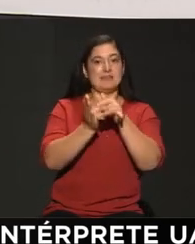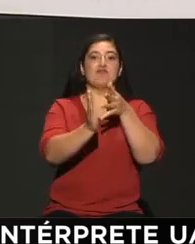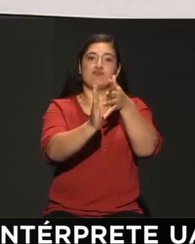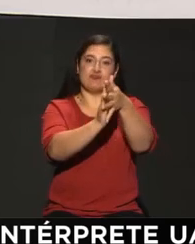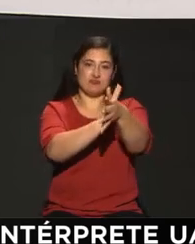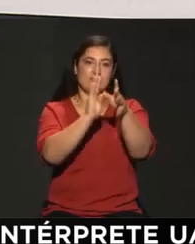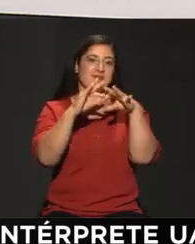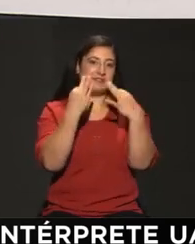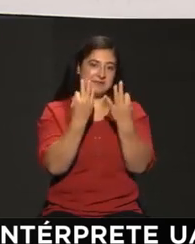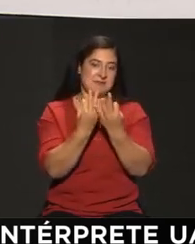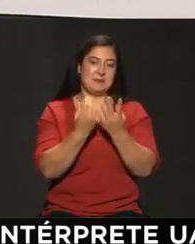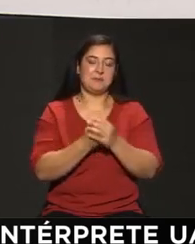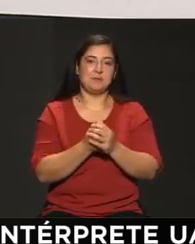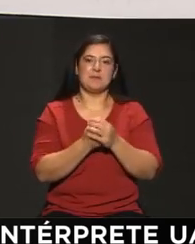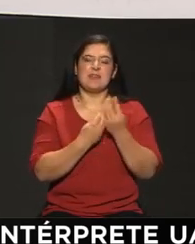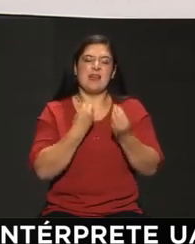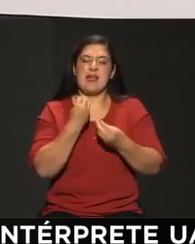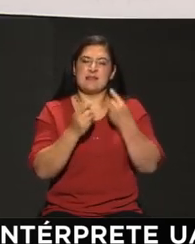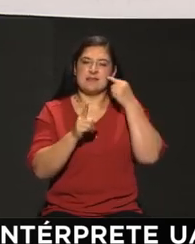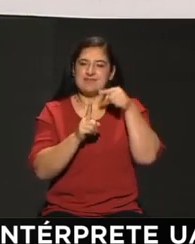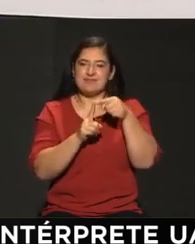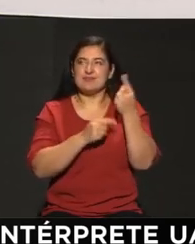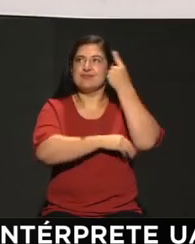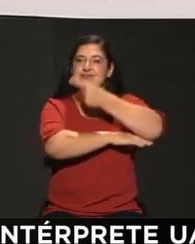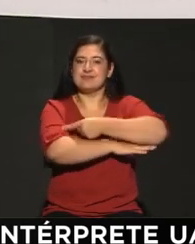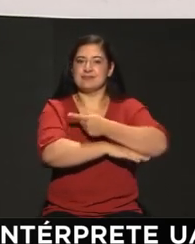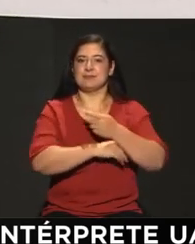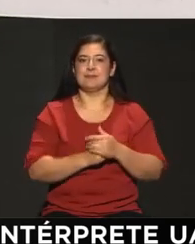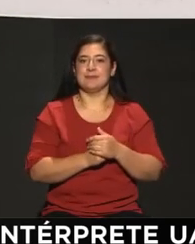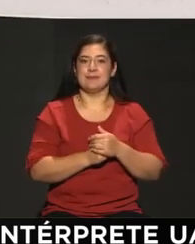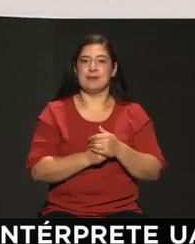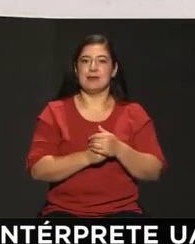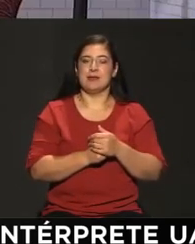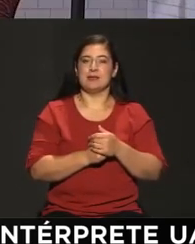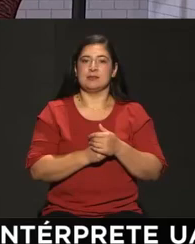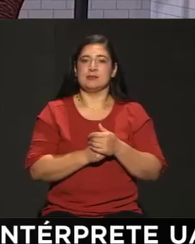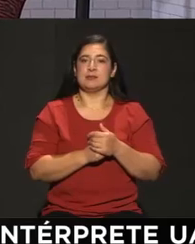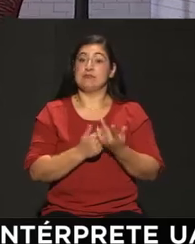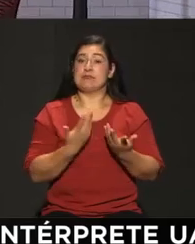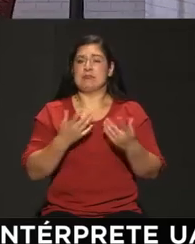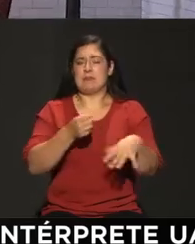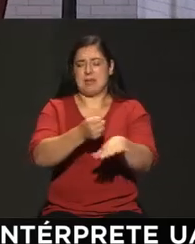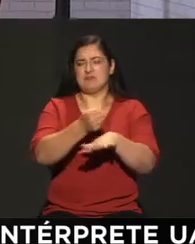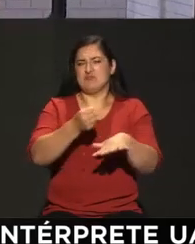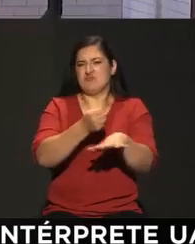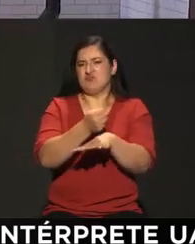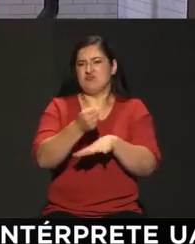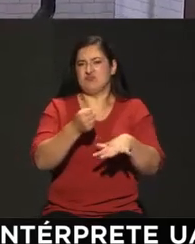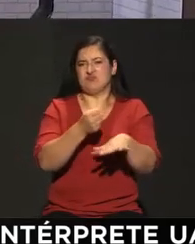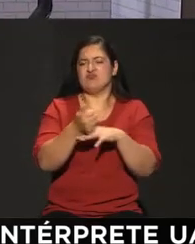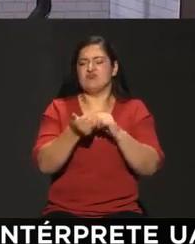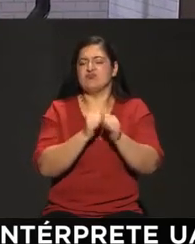contar a las familias que nos ven, que vamos a trabajar hoy. Vamos a trabajar un programa con un nivel muy básico para